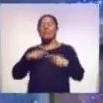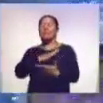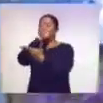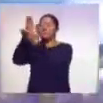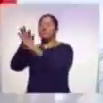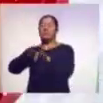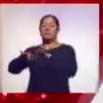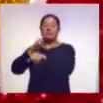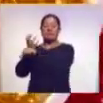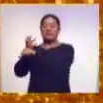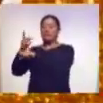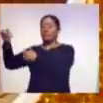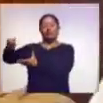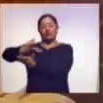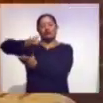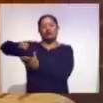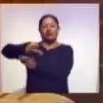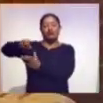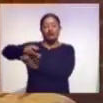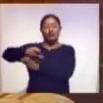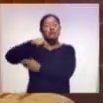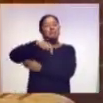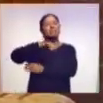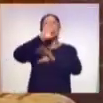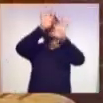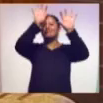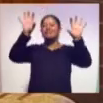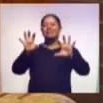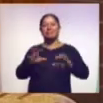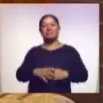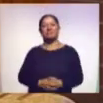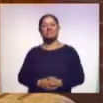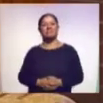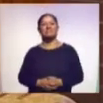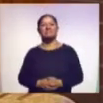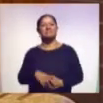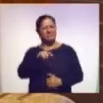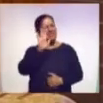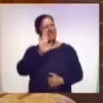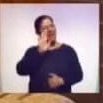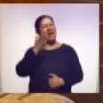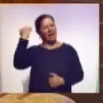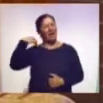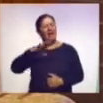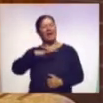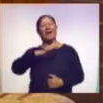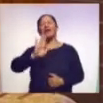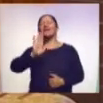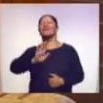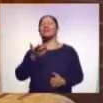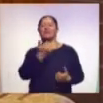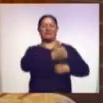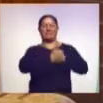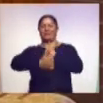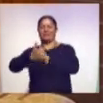Unidos. Había como una especie de concurso de quién